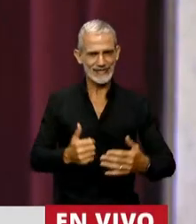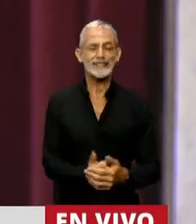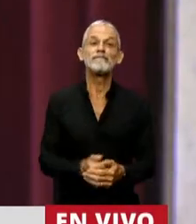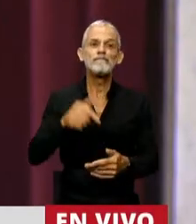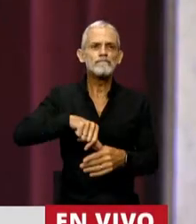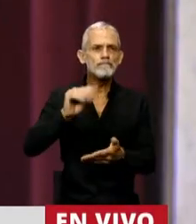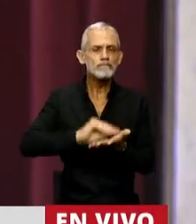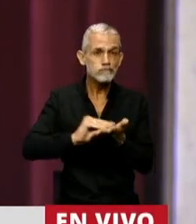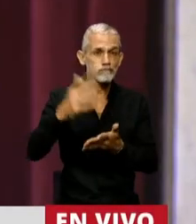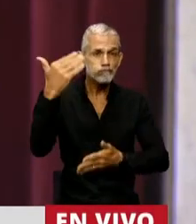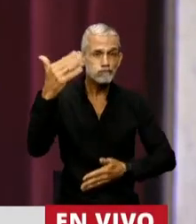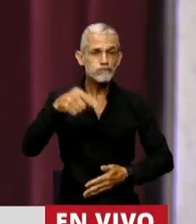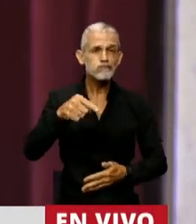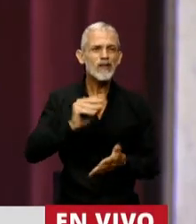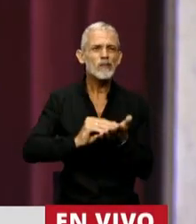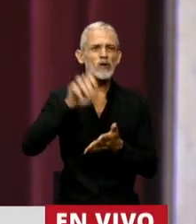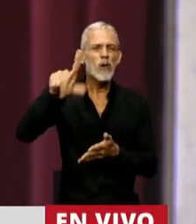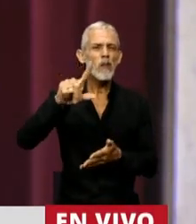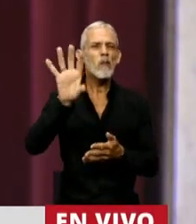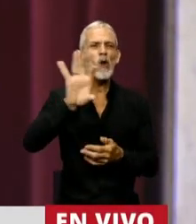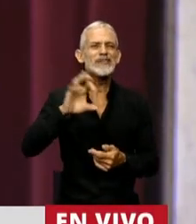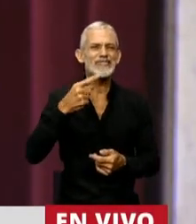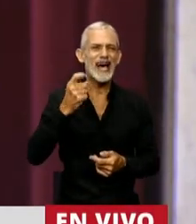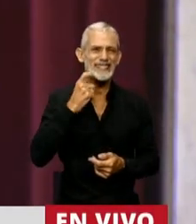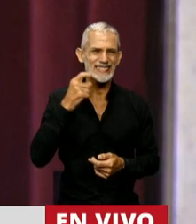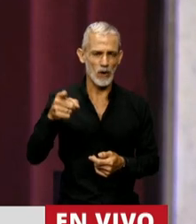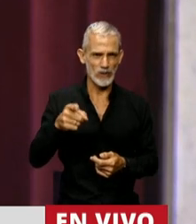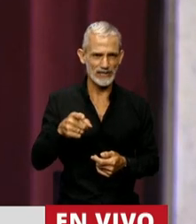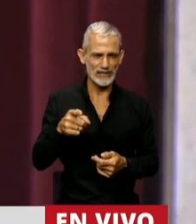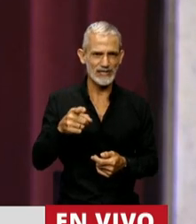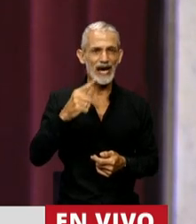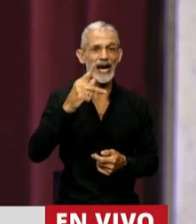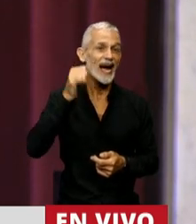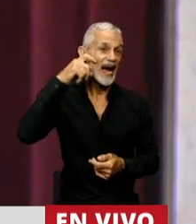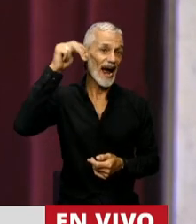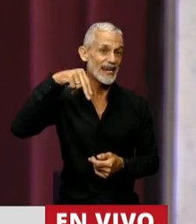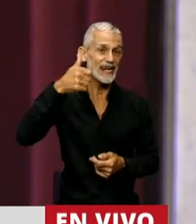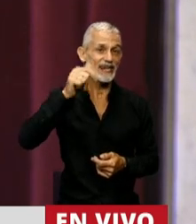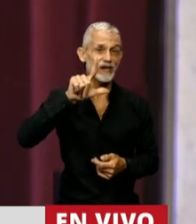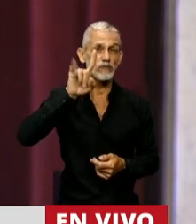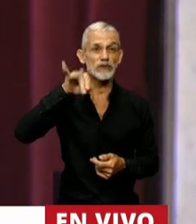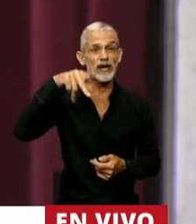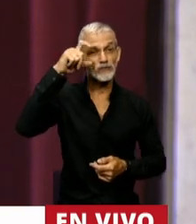Tiene la palabra el diputado por la provincia de San Luis, Karim Alume.